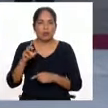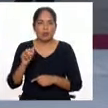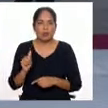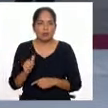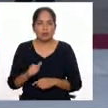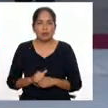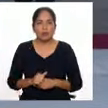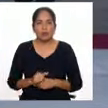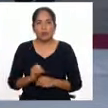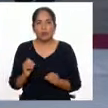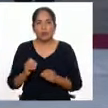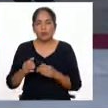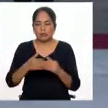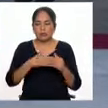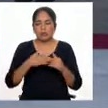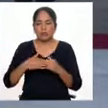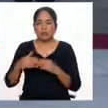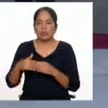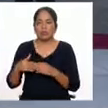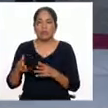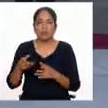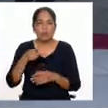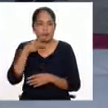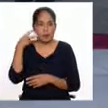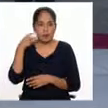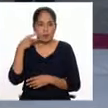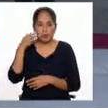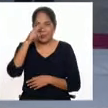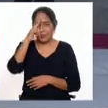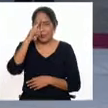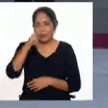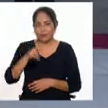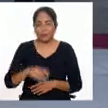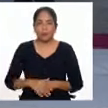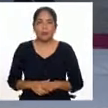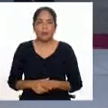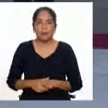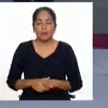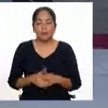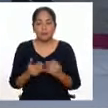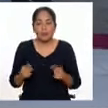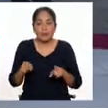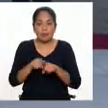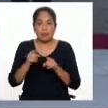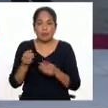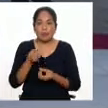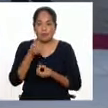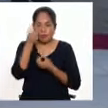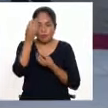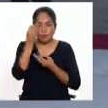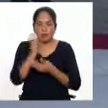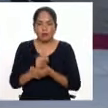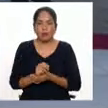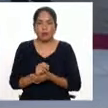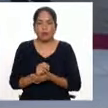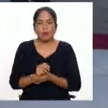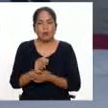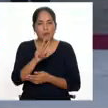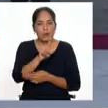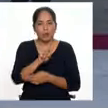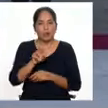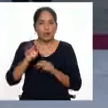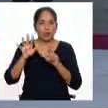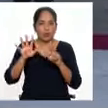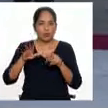otras zonas de la Amazonía peruana. Además, ha señalado que antes de 28 de julio se van